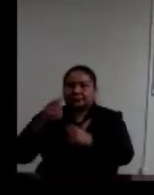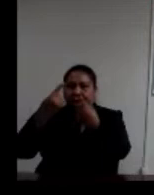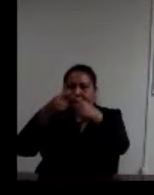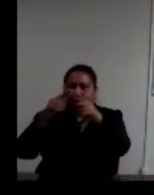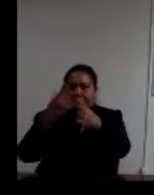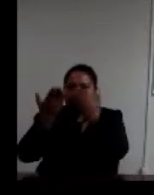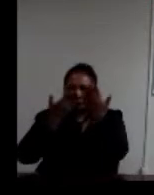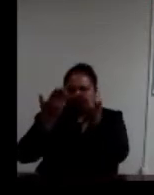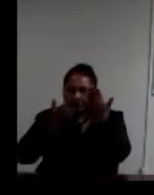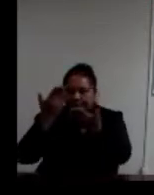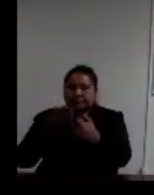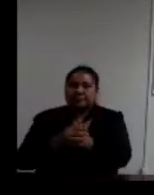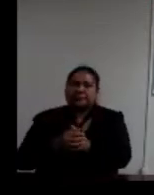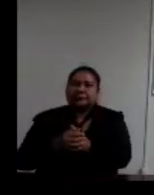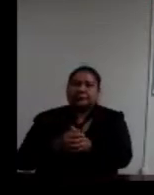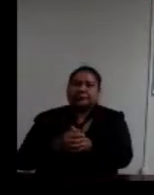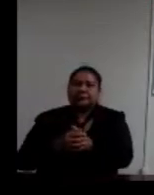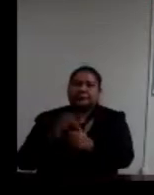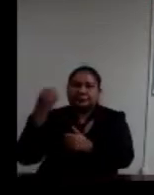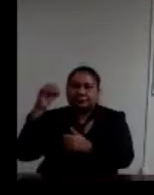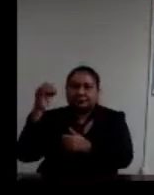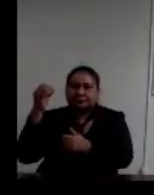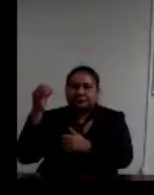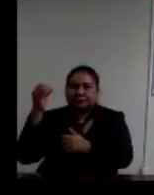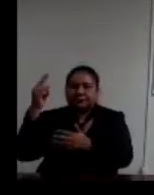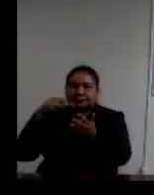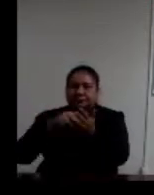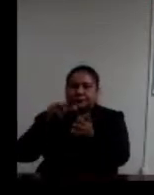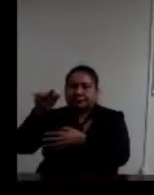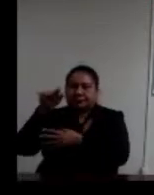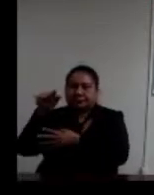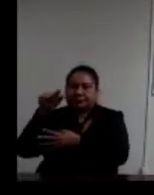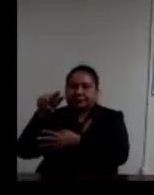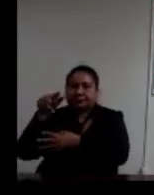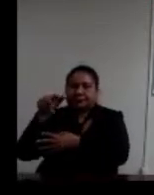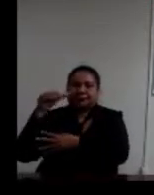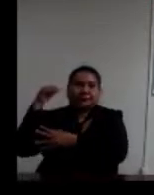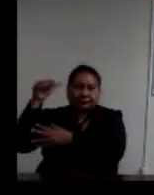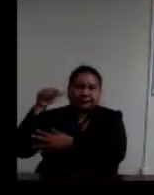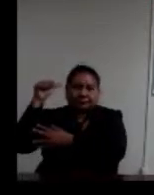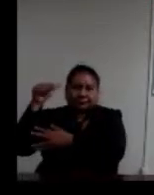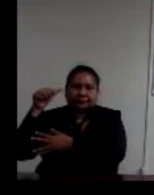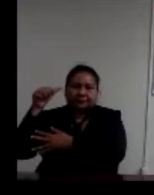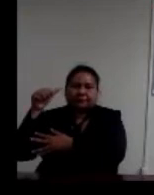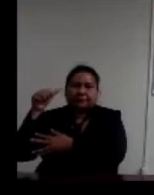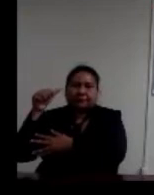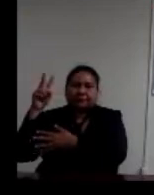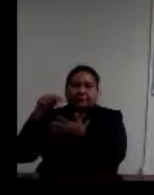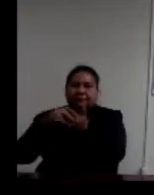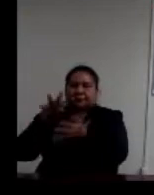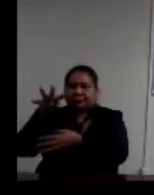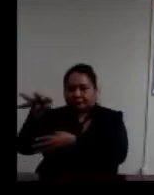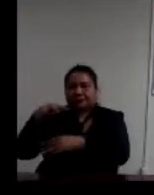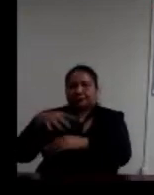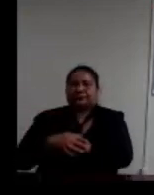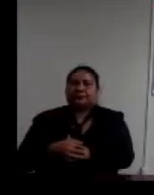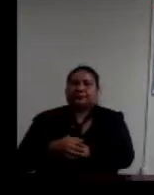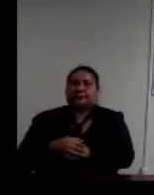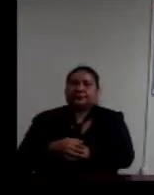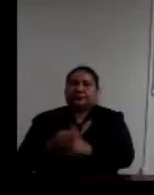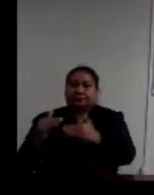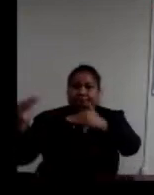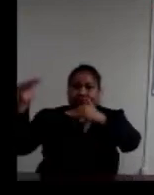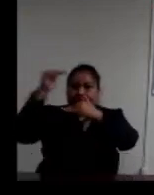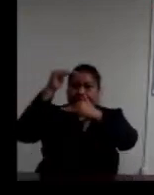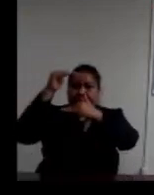que se hizo en octubre del 2018 a abril del 2019. Vean solamente la proporción tan